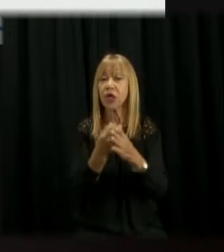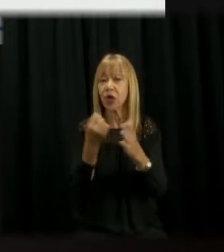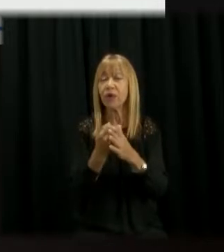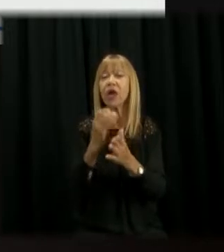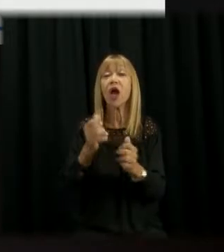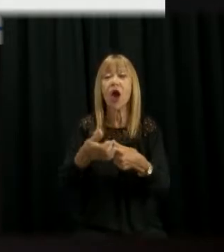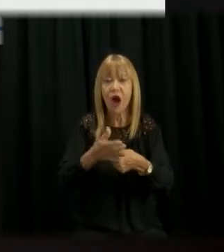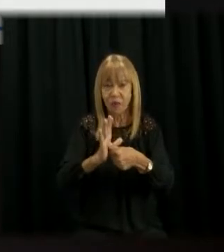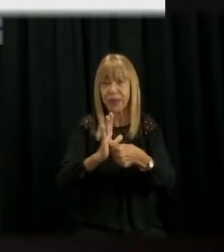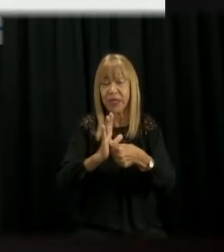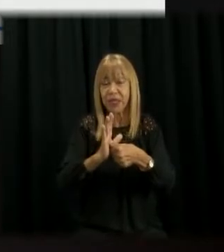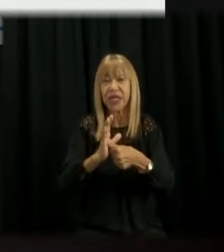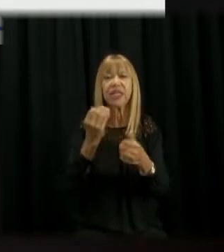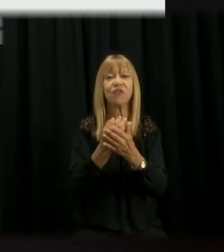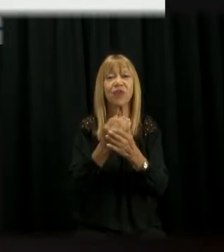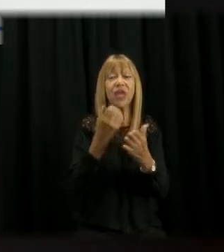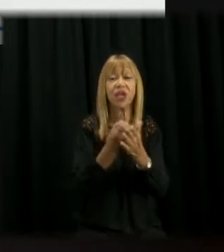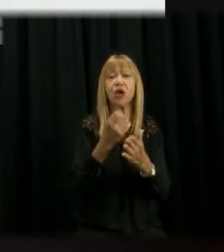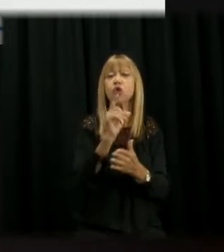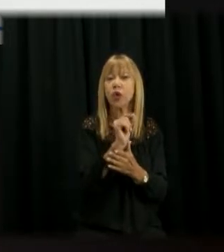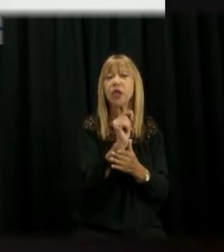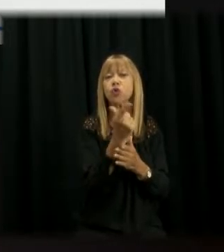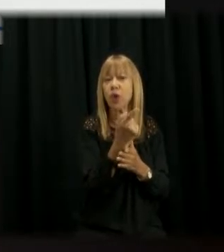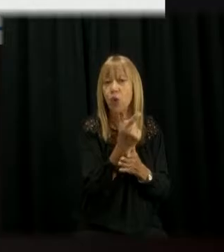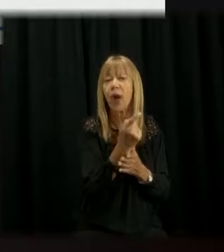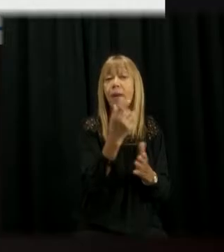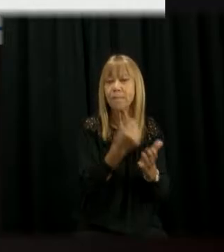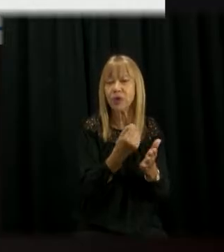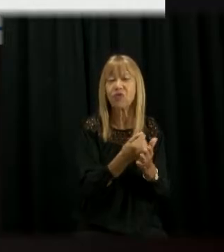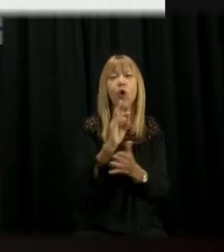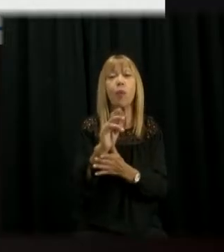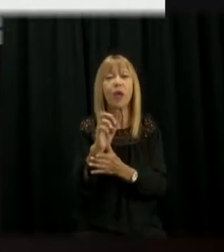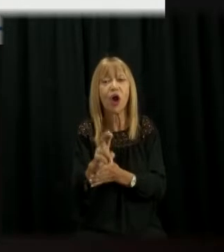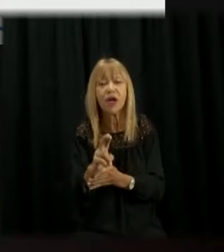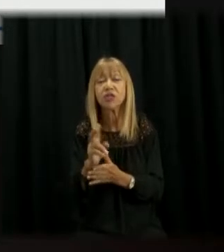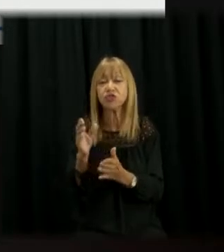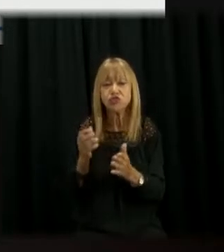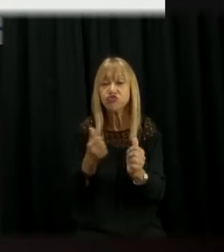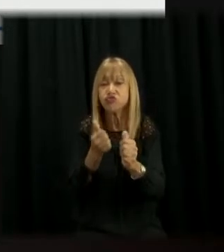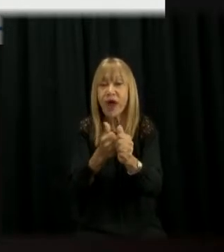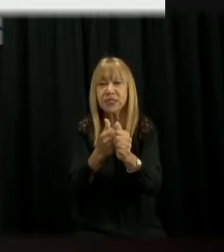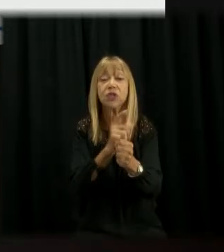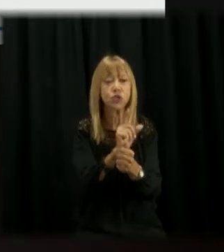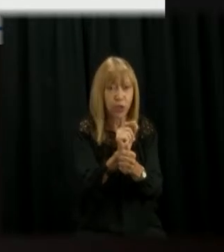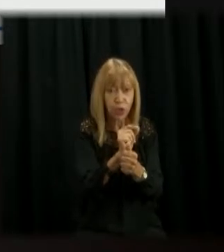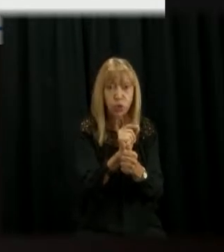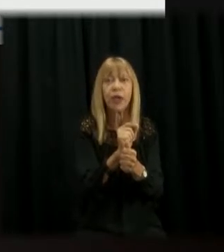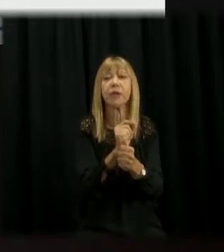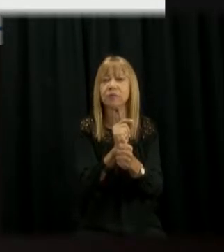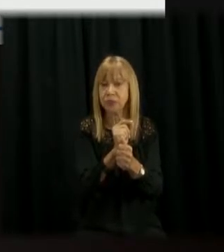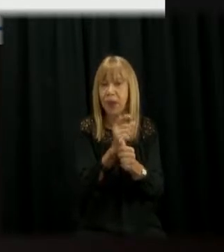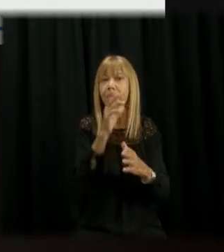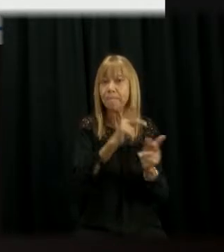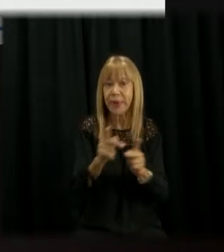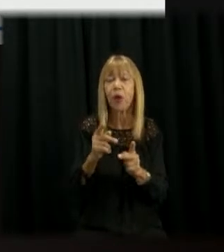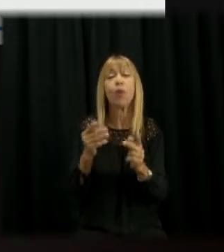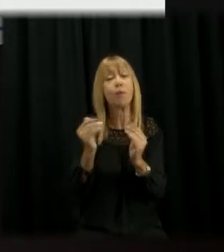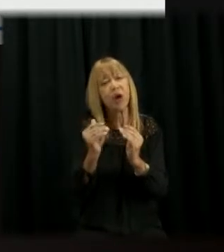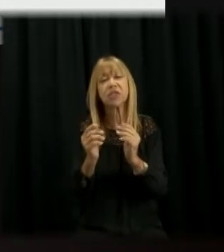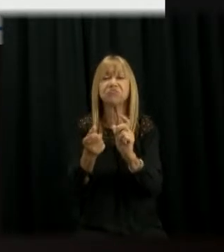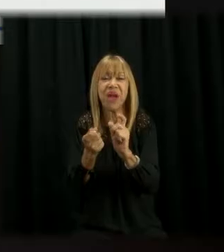la pandemia del COVID-19. El presupuesto del 2021 para la Universidad de Puerto Rico sigue el plan fiscal